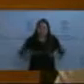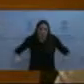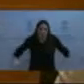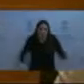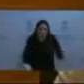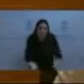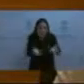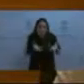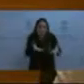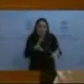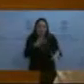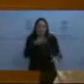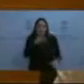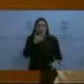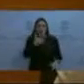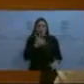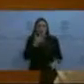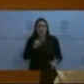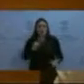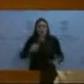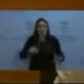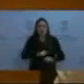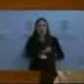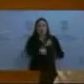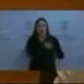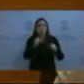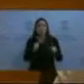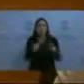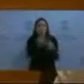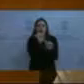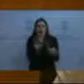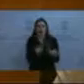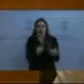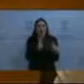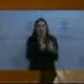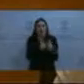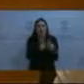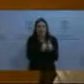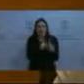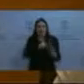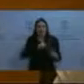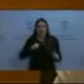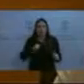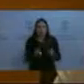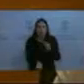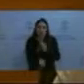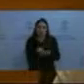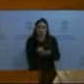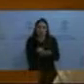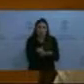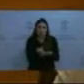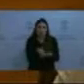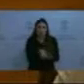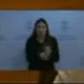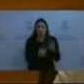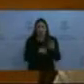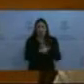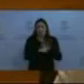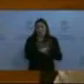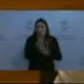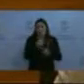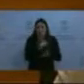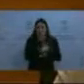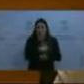dar a conocer e instaurar la figura del asistente personal. La pésima gestión financiera de los socialistas con la